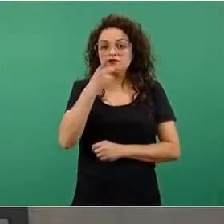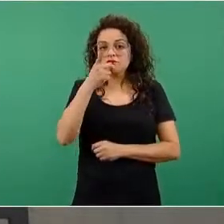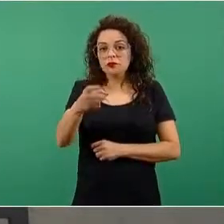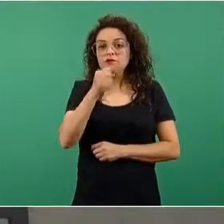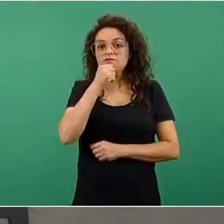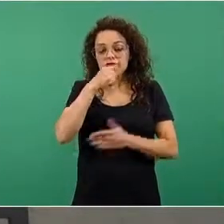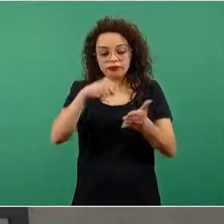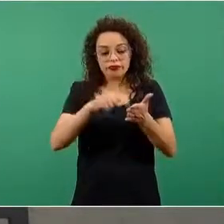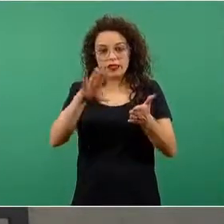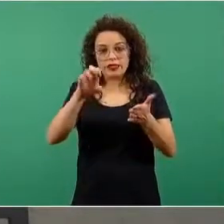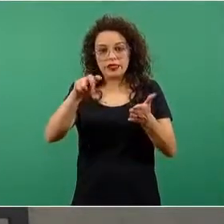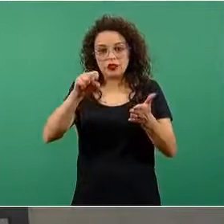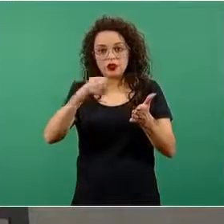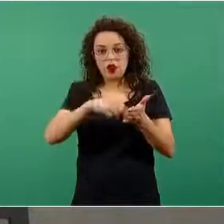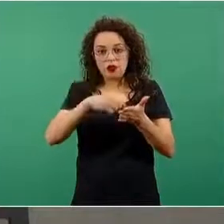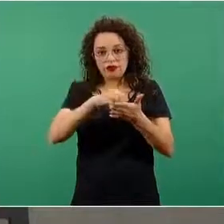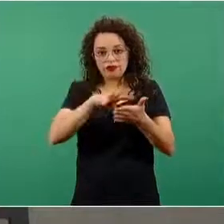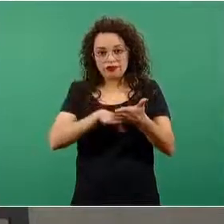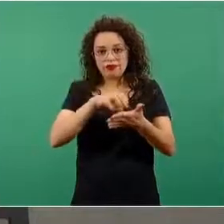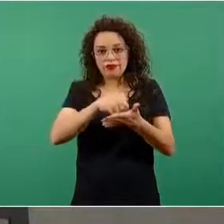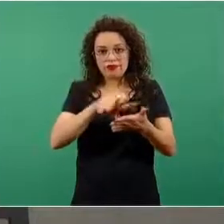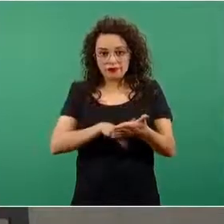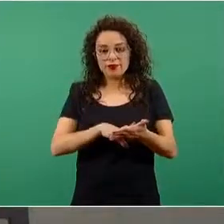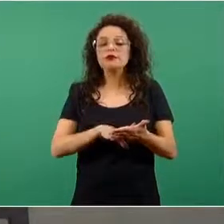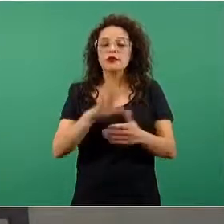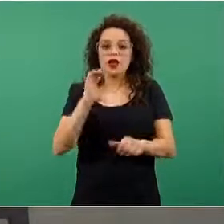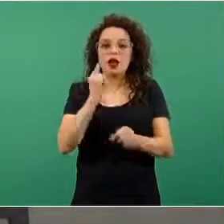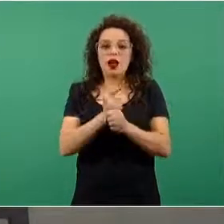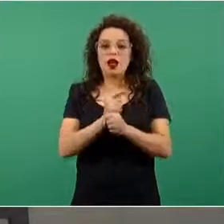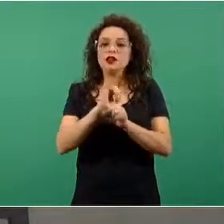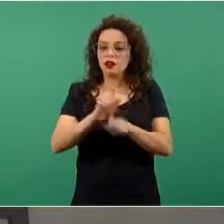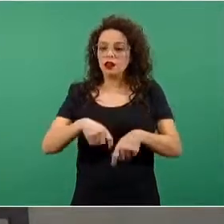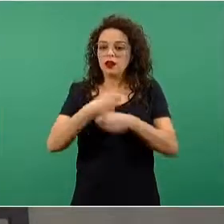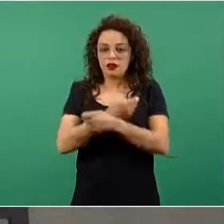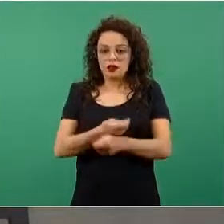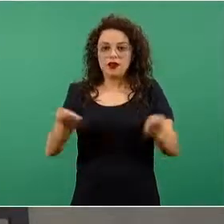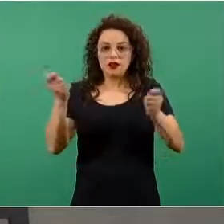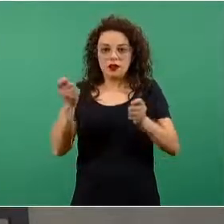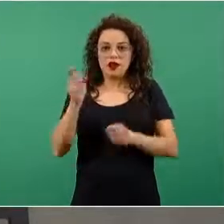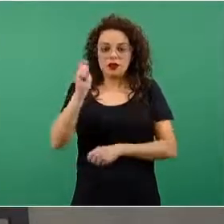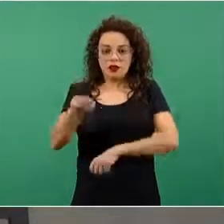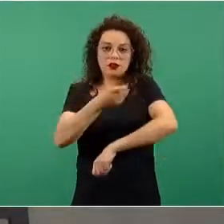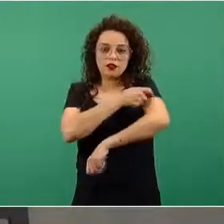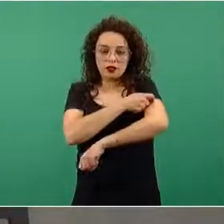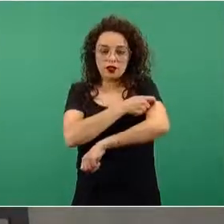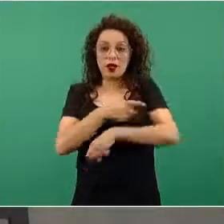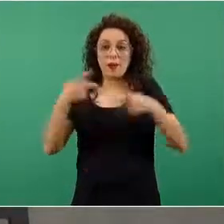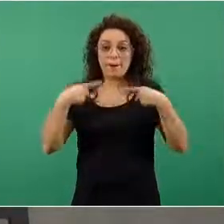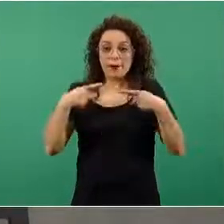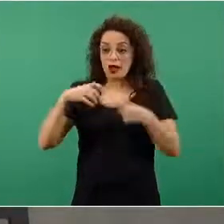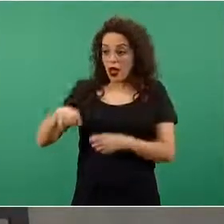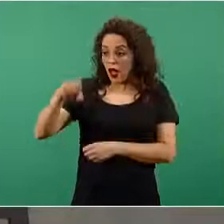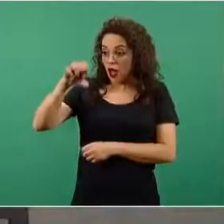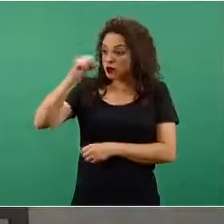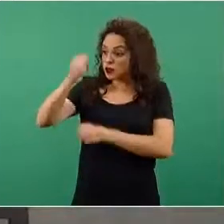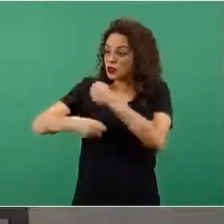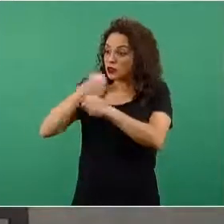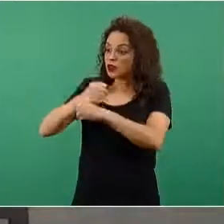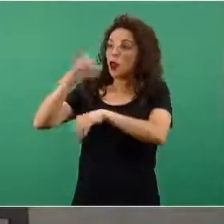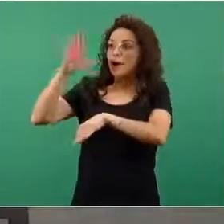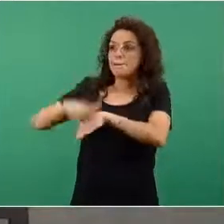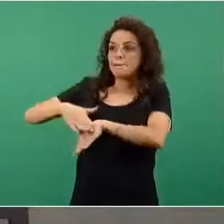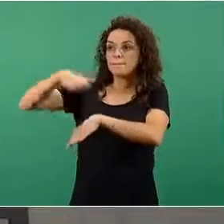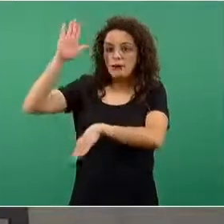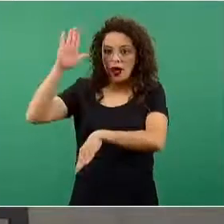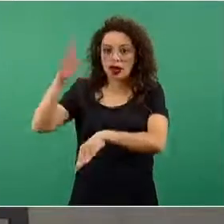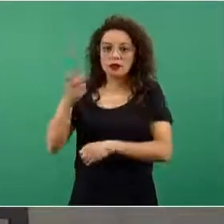población, hemos identificado como candidatos a ser vacunados, personas de 60 y más, que esto es toda la etapa